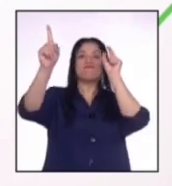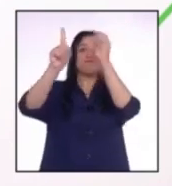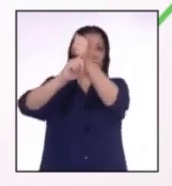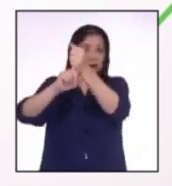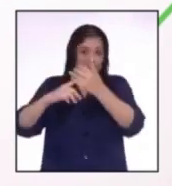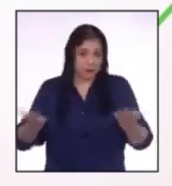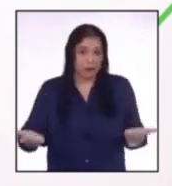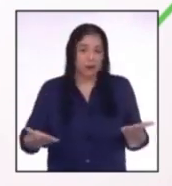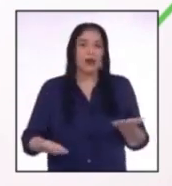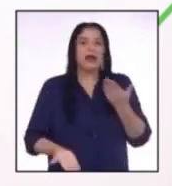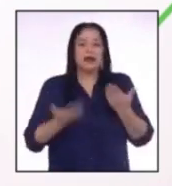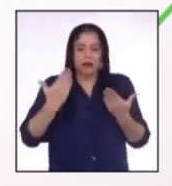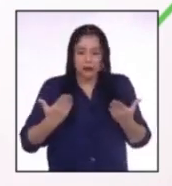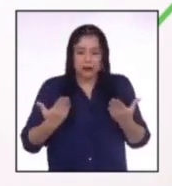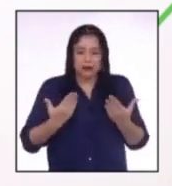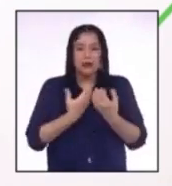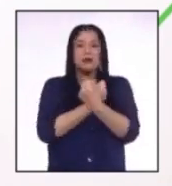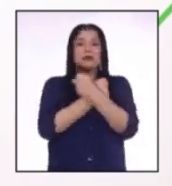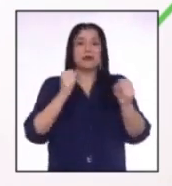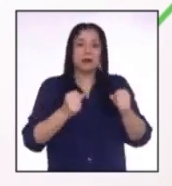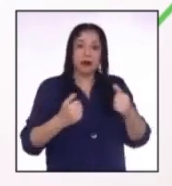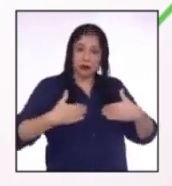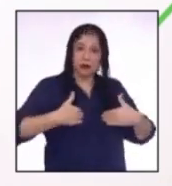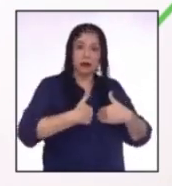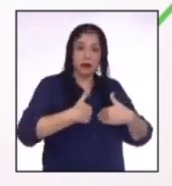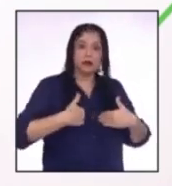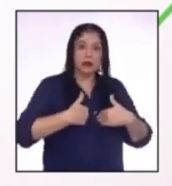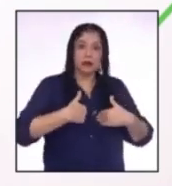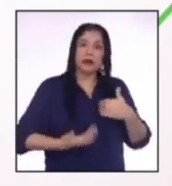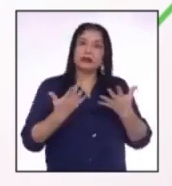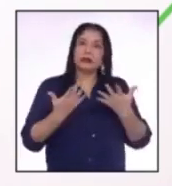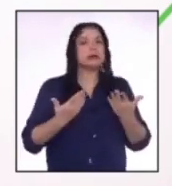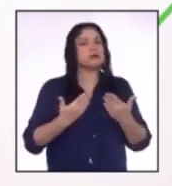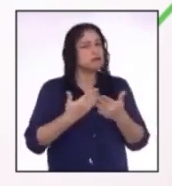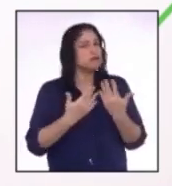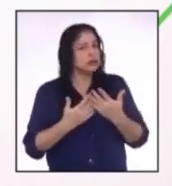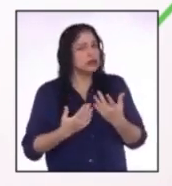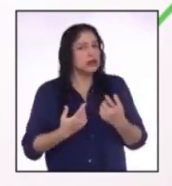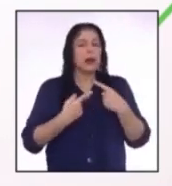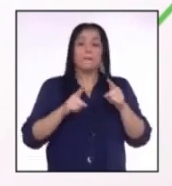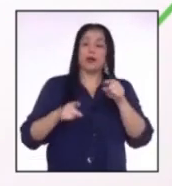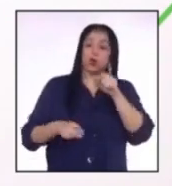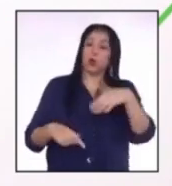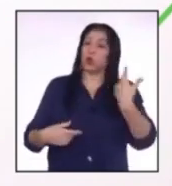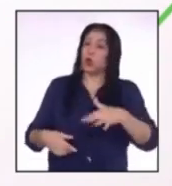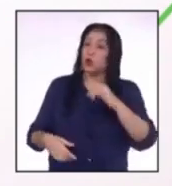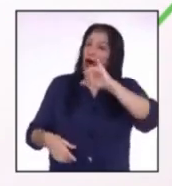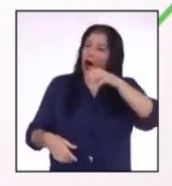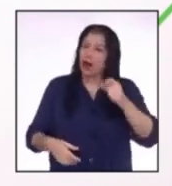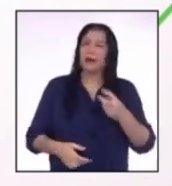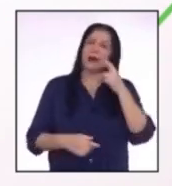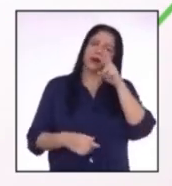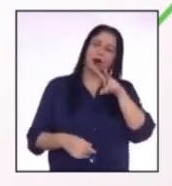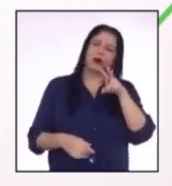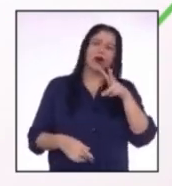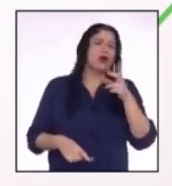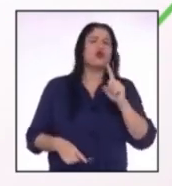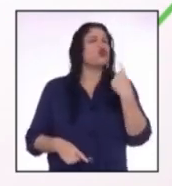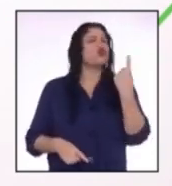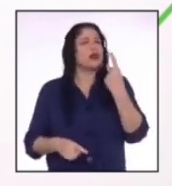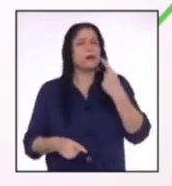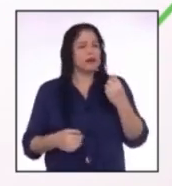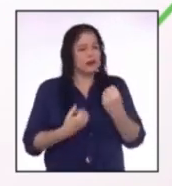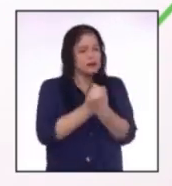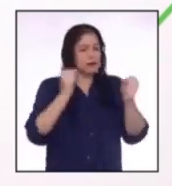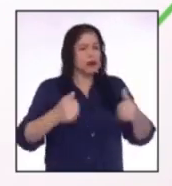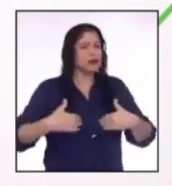quizá rescatar a los animales mismos parezca a la opción más obvia pero el caso de javier se dio cuenta que además de esa ayuda